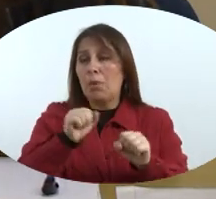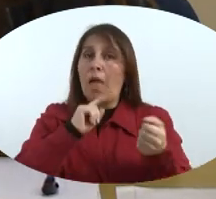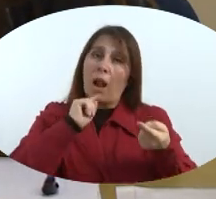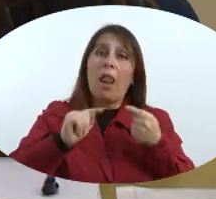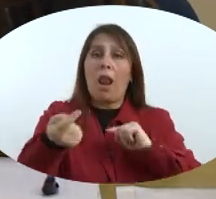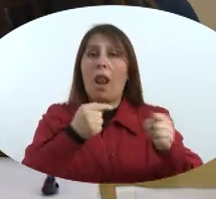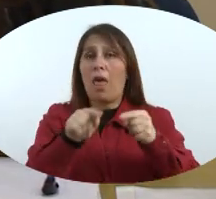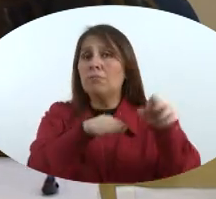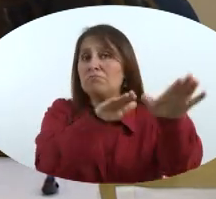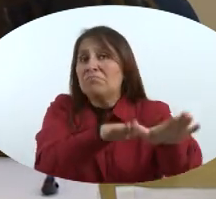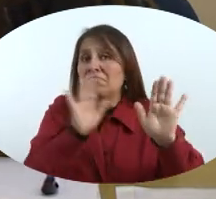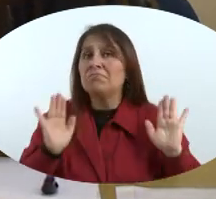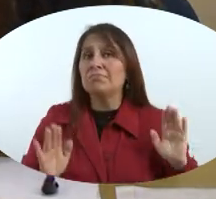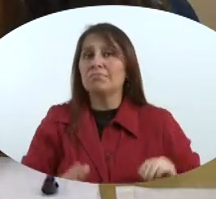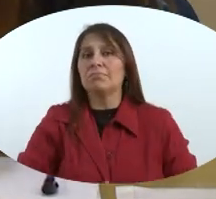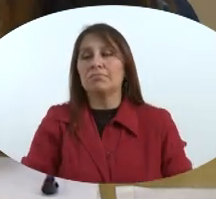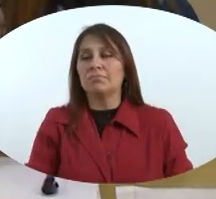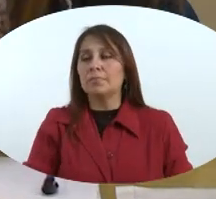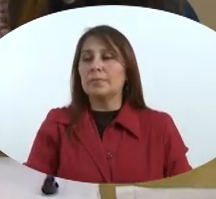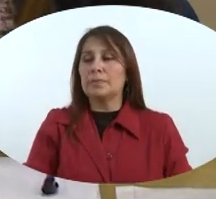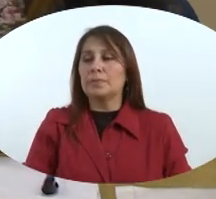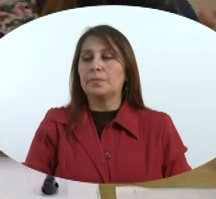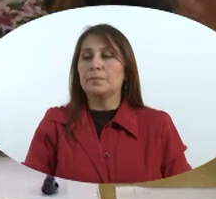estar dentro de la discusión de la representación